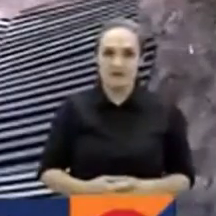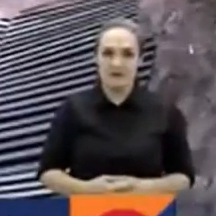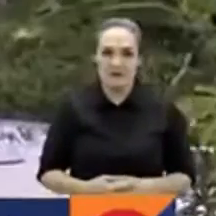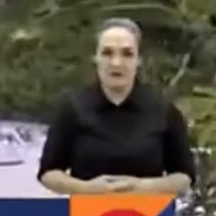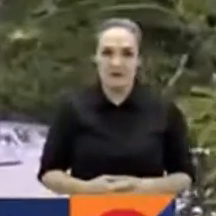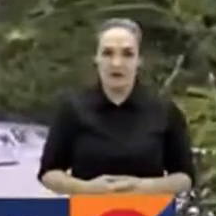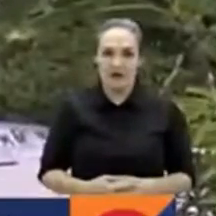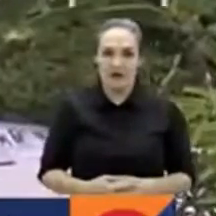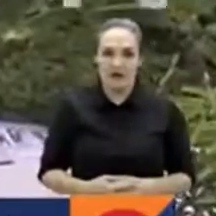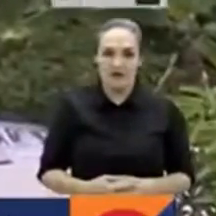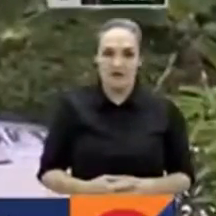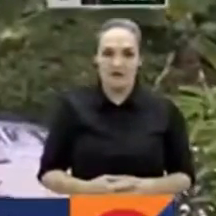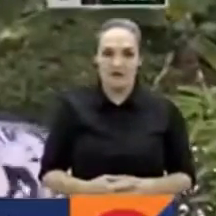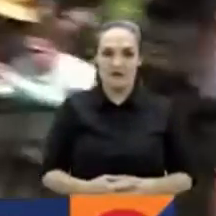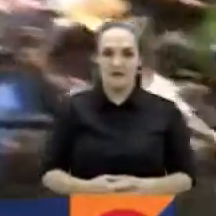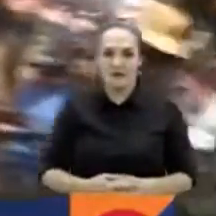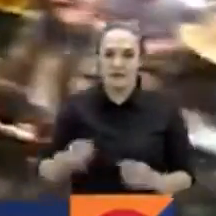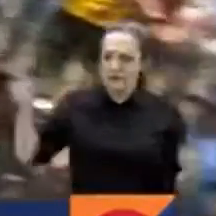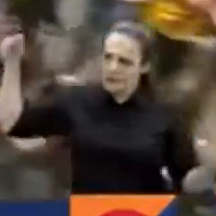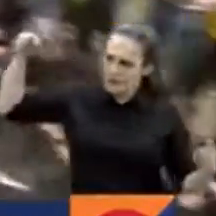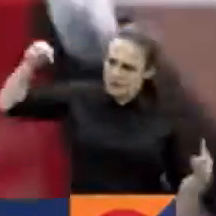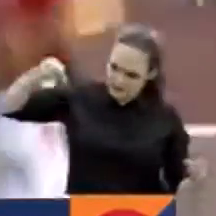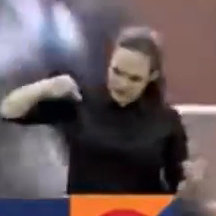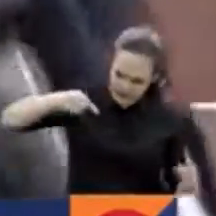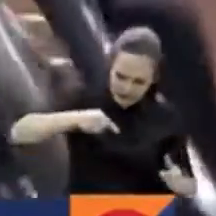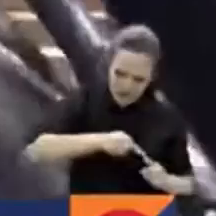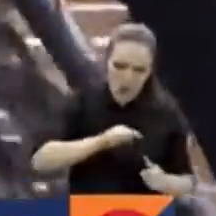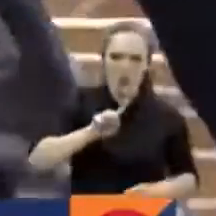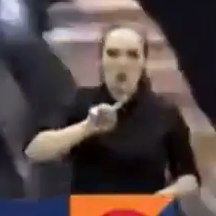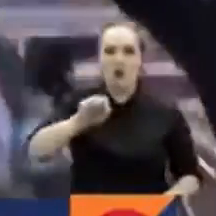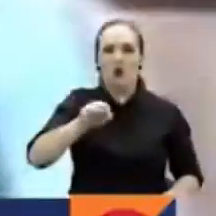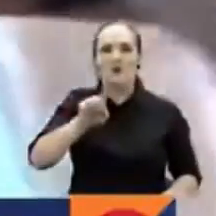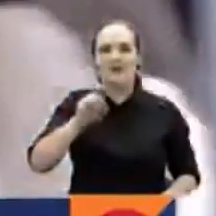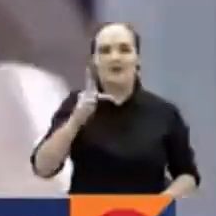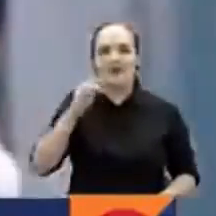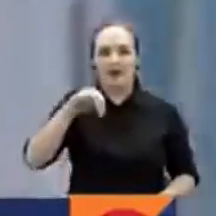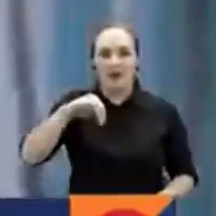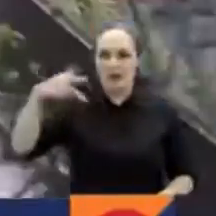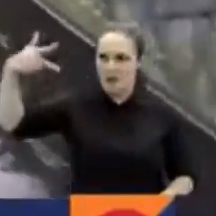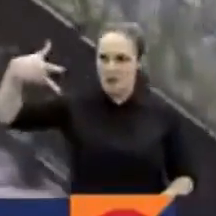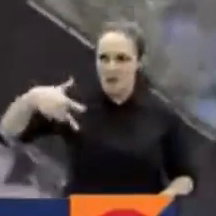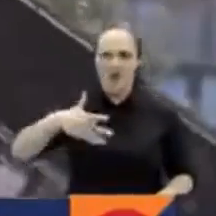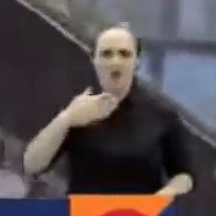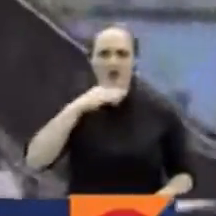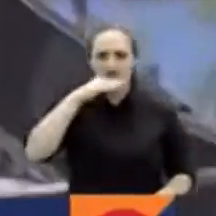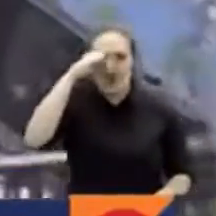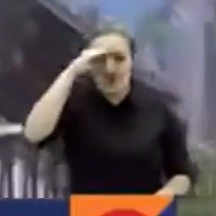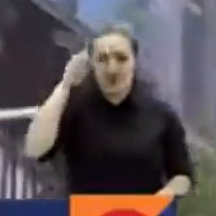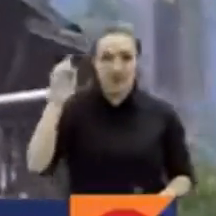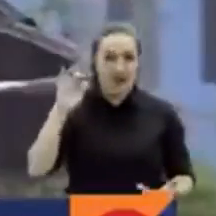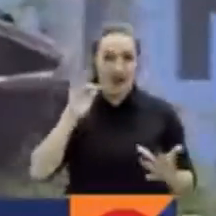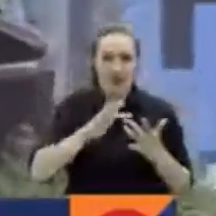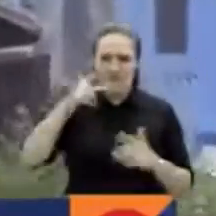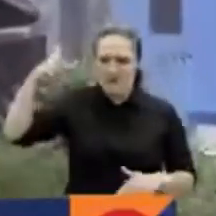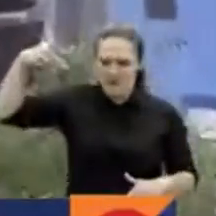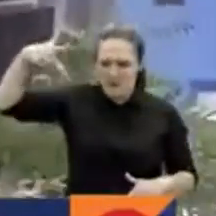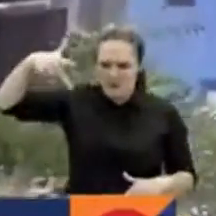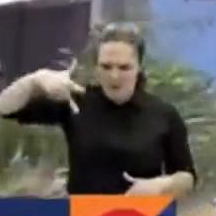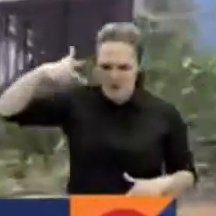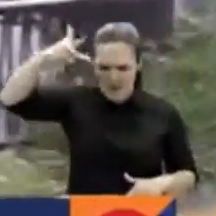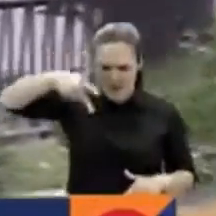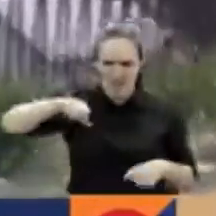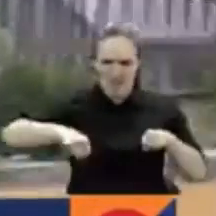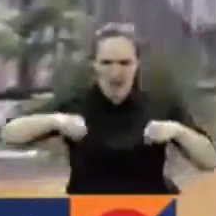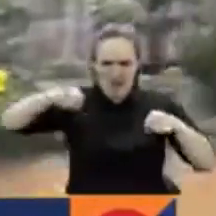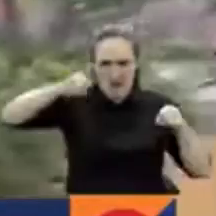Y es que los 1,6 kilómetros de descenso en la Comuna 13 de Medellín se convirtieron en los obstáculos ideales para una nueva